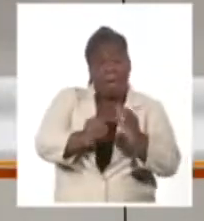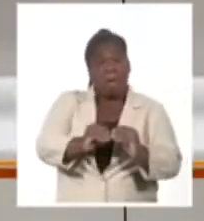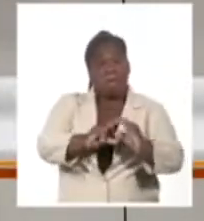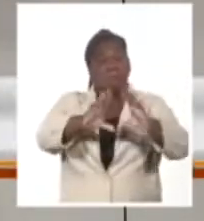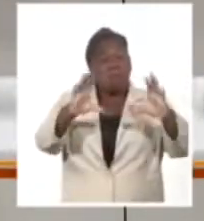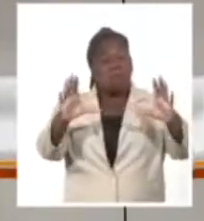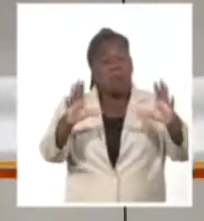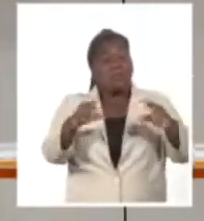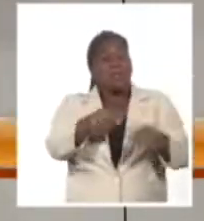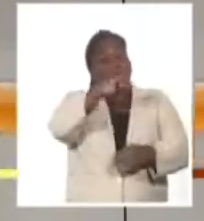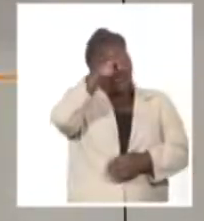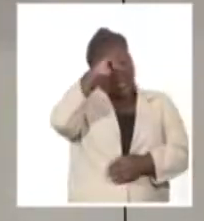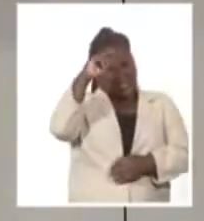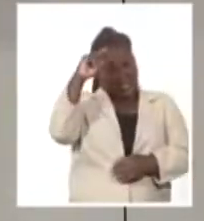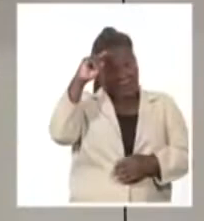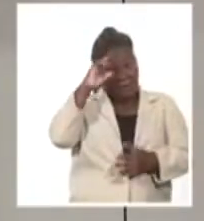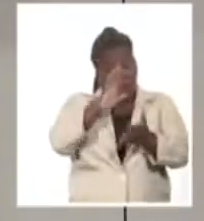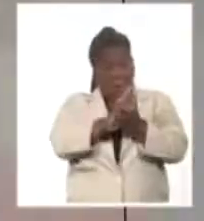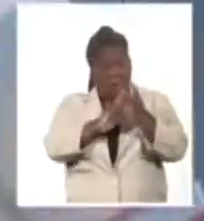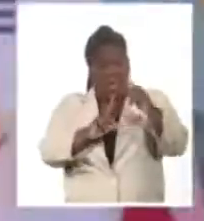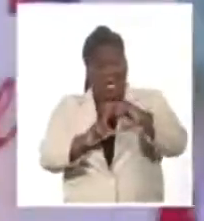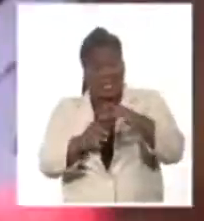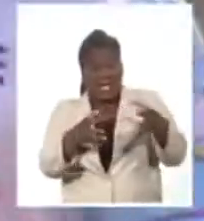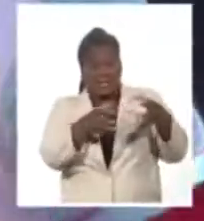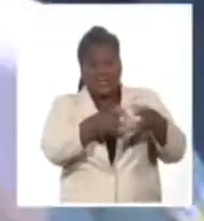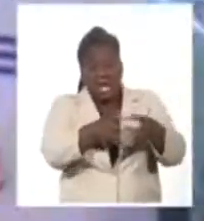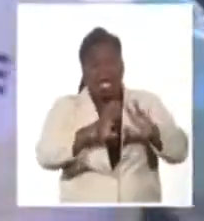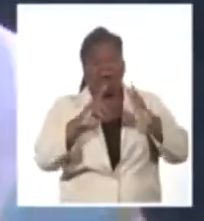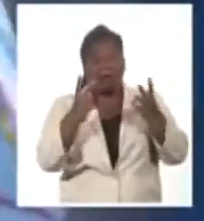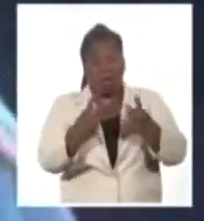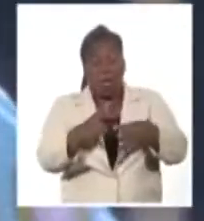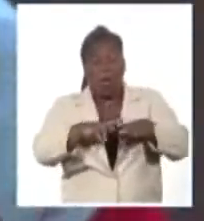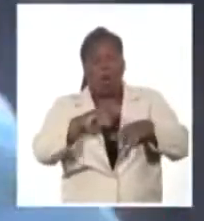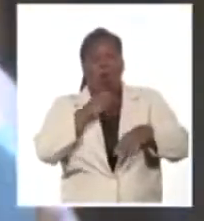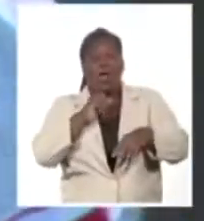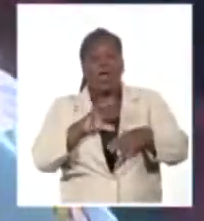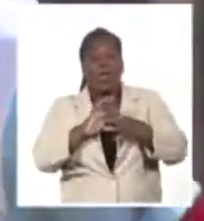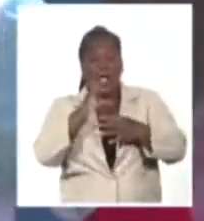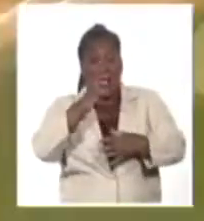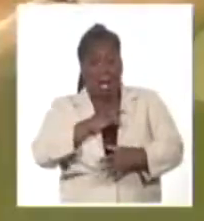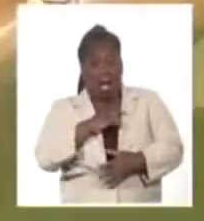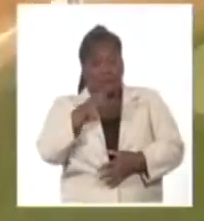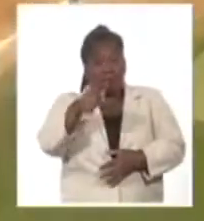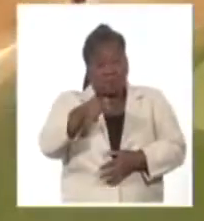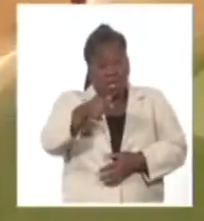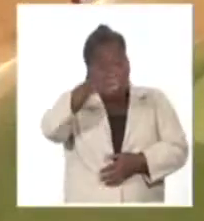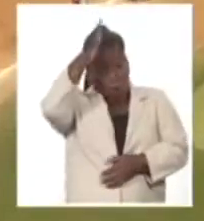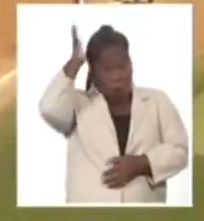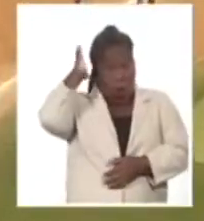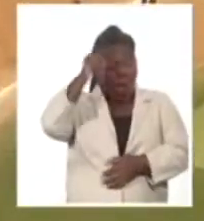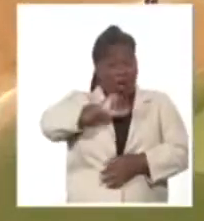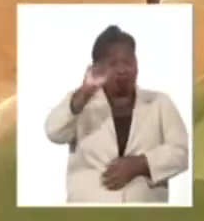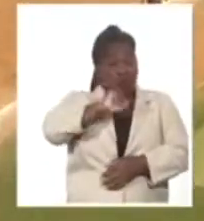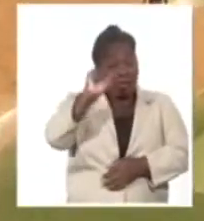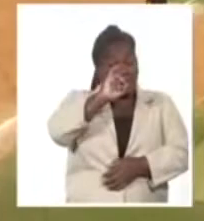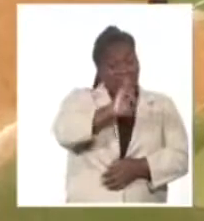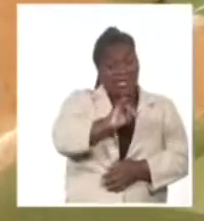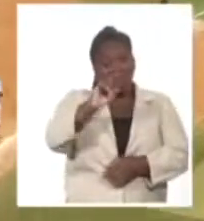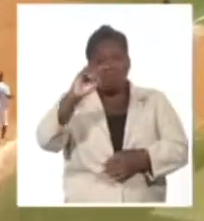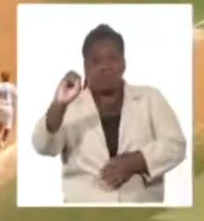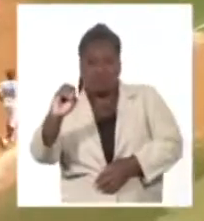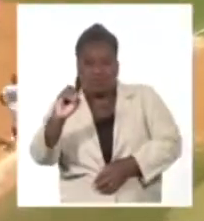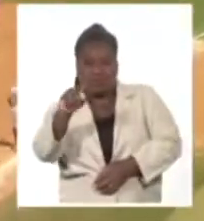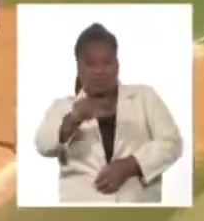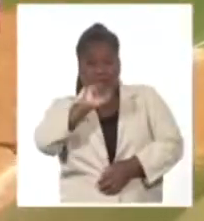se enfrentaron Sancti Spíritus y Matanzas en el estadio José Antonio Huelga y los Gallos vencieron 6-0. Lo ganó José